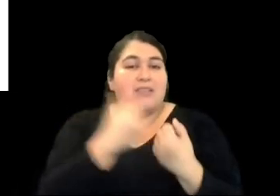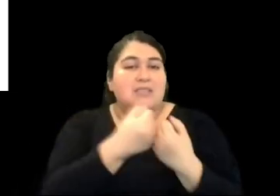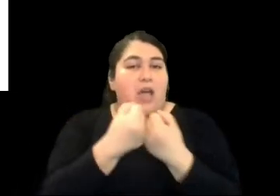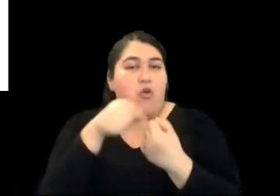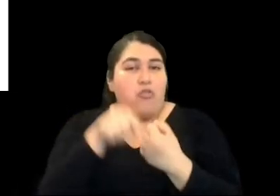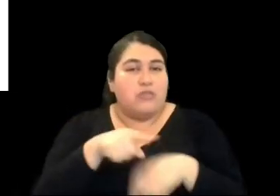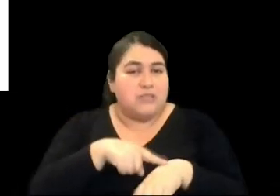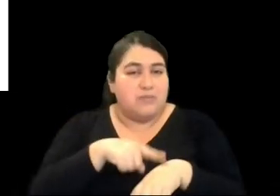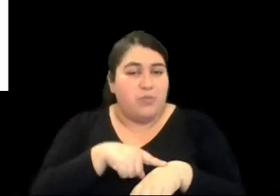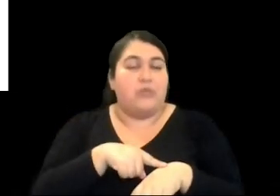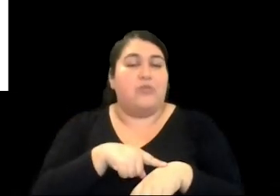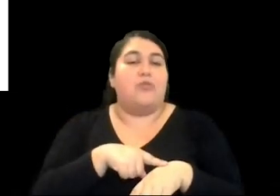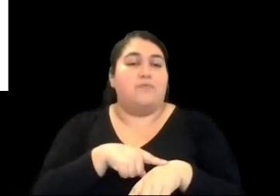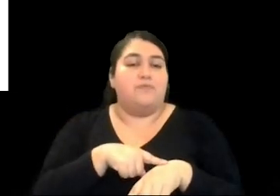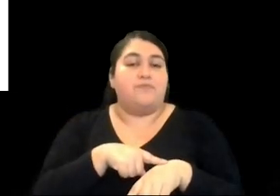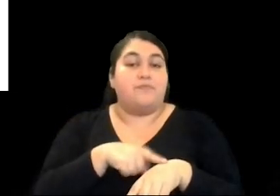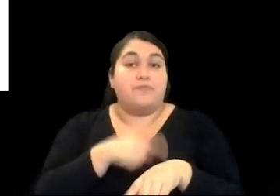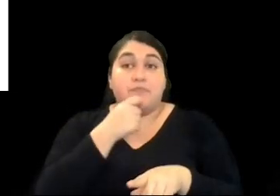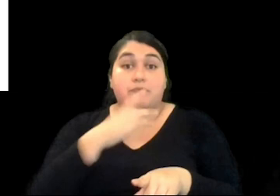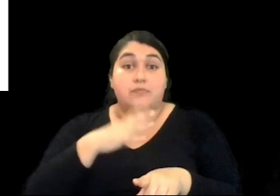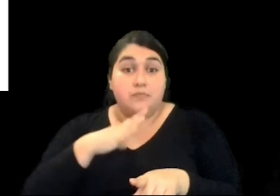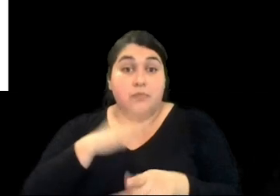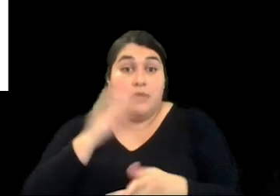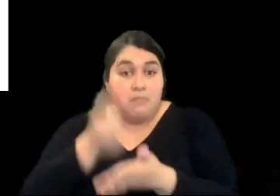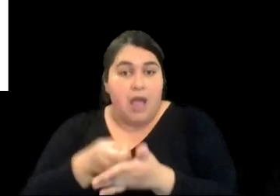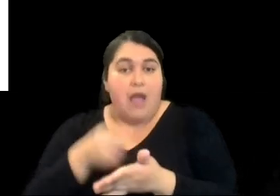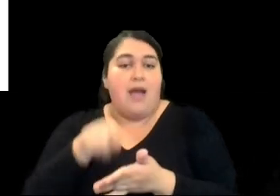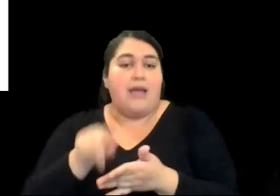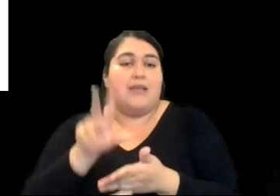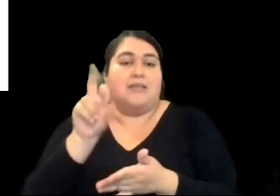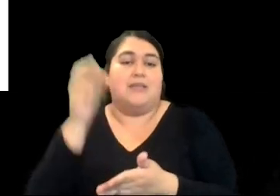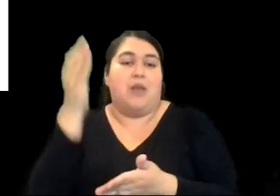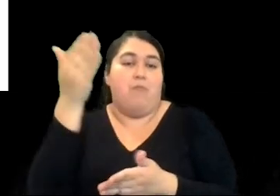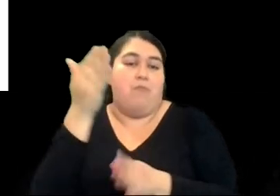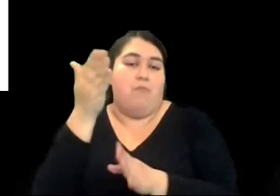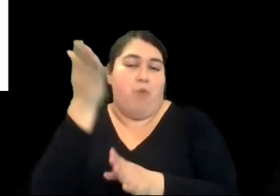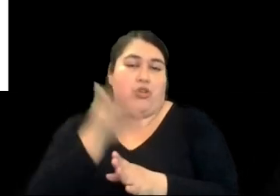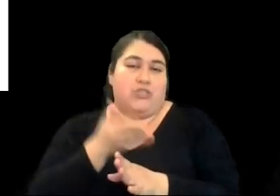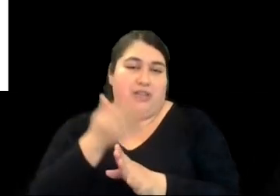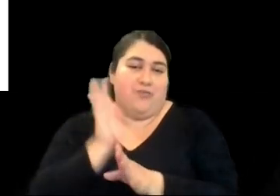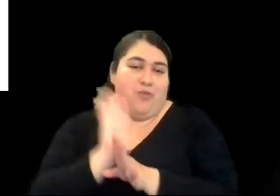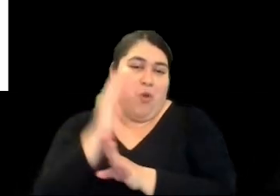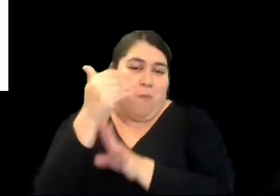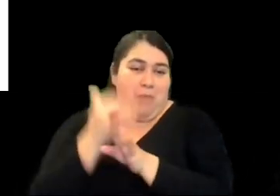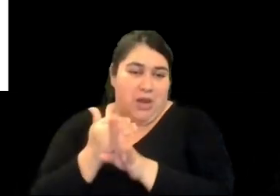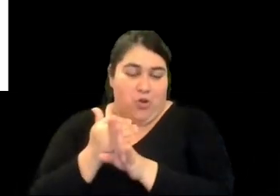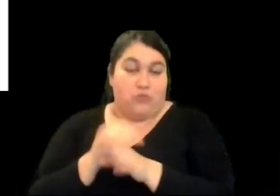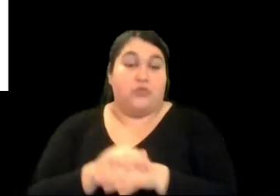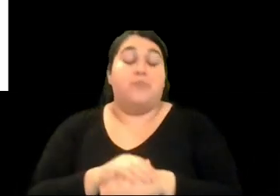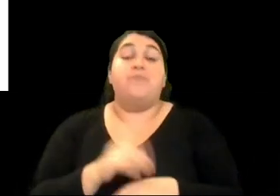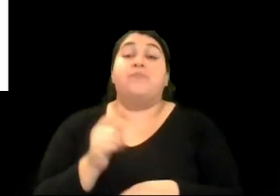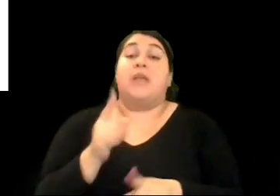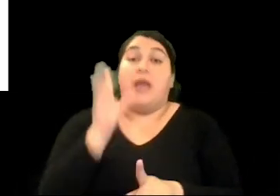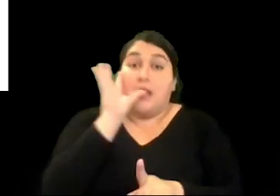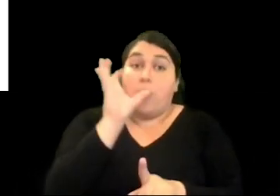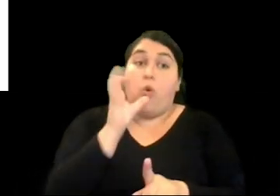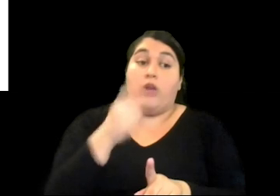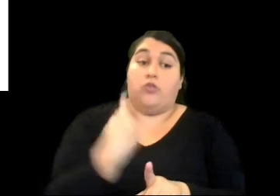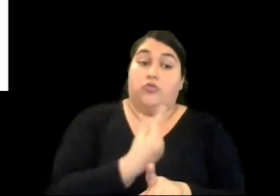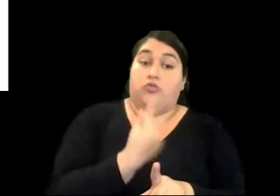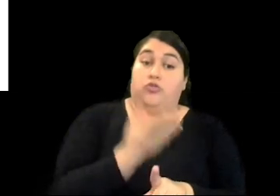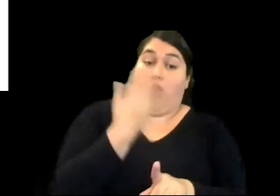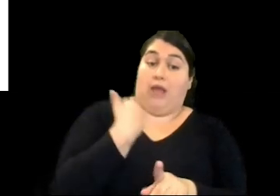que estén impagos, tendré un 30% de condonación. Recordemos que lo que ya pagamos no puede repetirse, no es susceptible